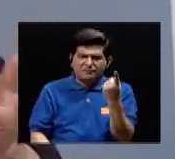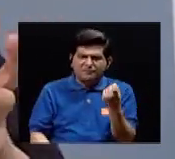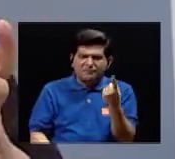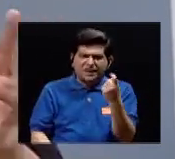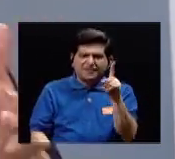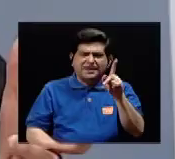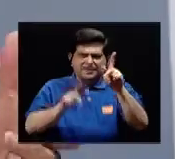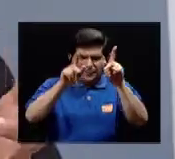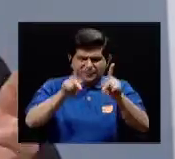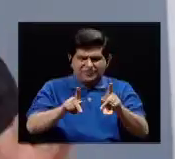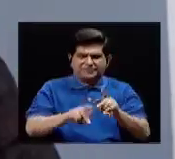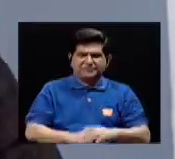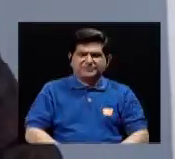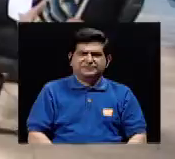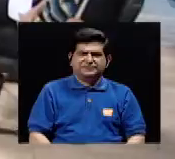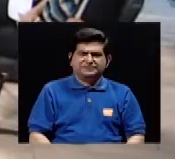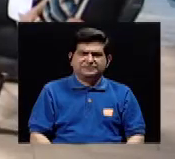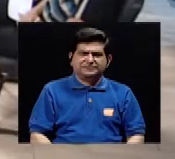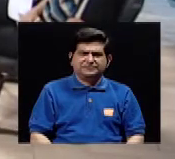falta una personaje.